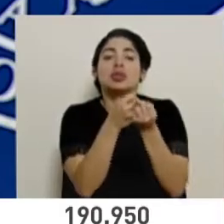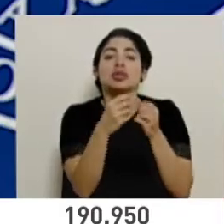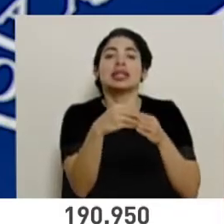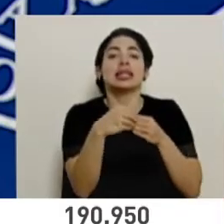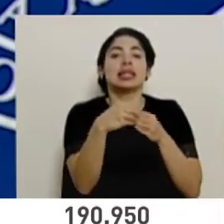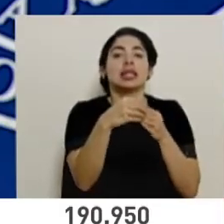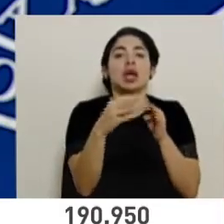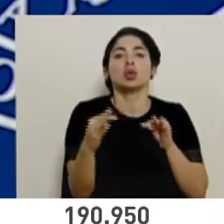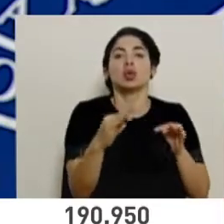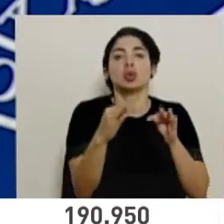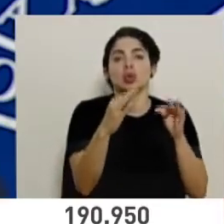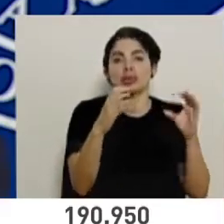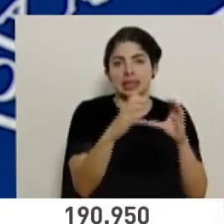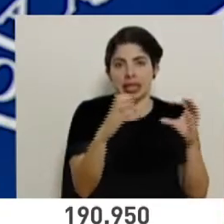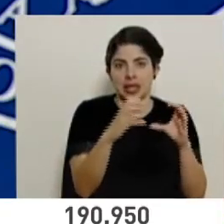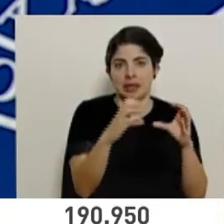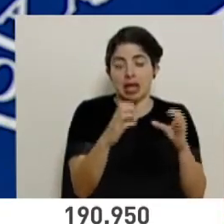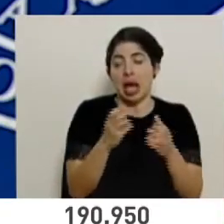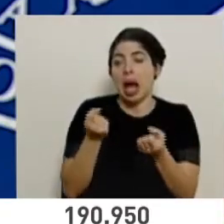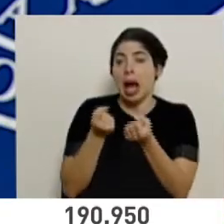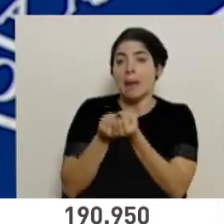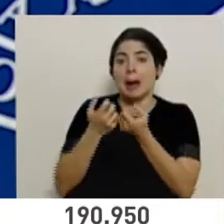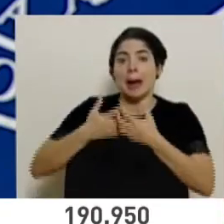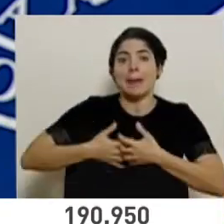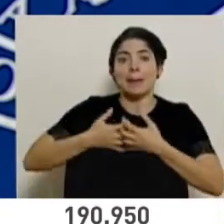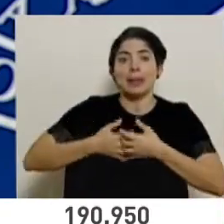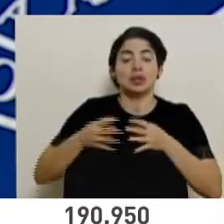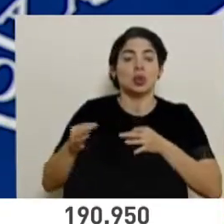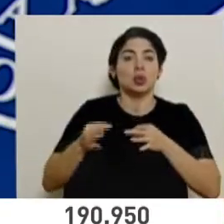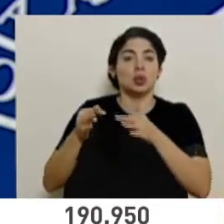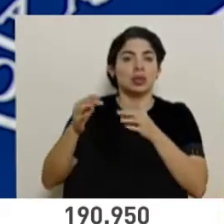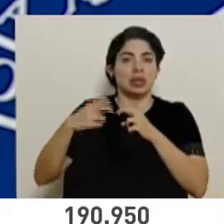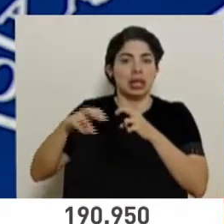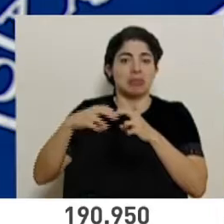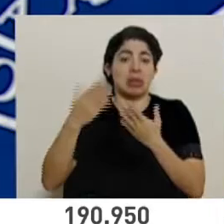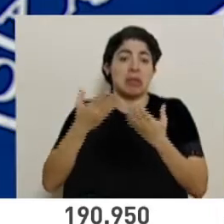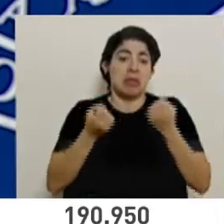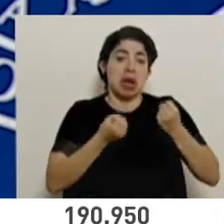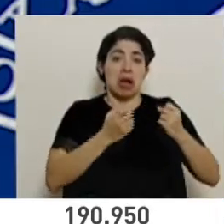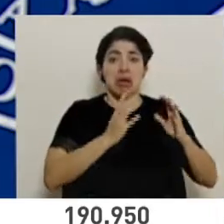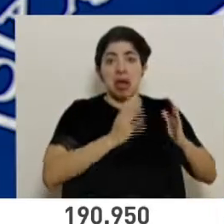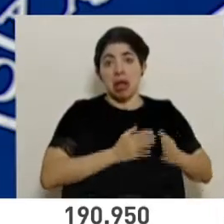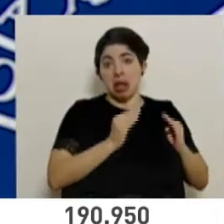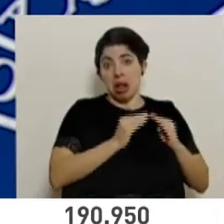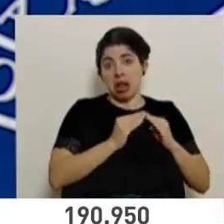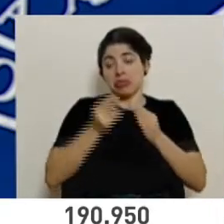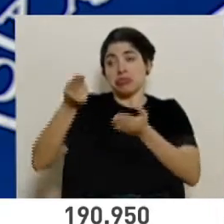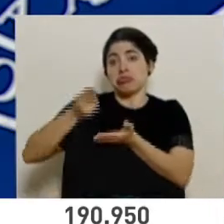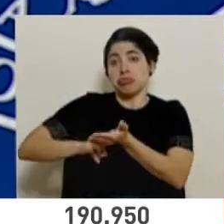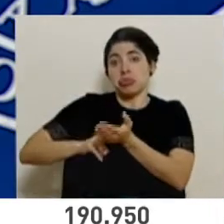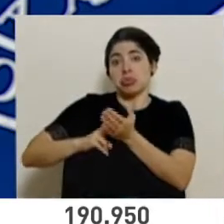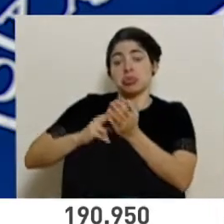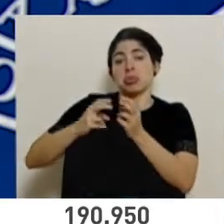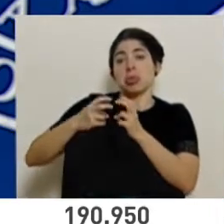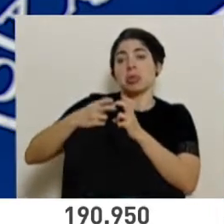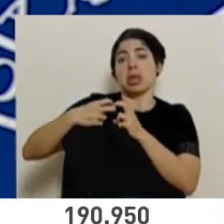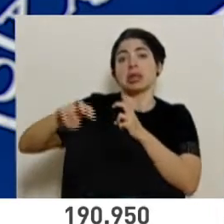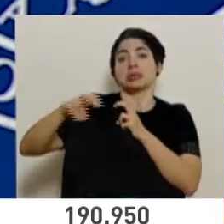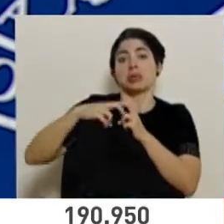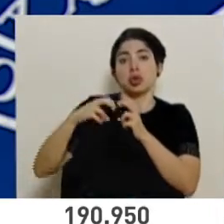y certificados, a que apoyemos empresas de transporte turístico. Tal vez es mejor dejar el carrito en la casa y contratar un transporte